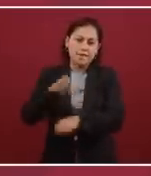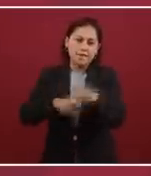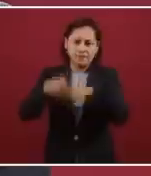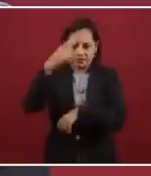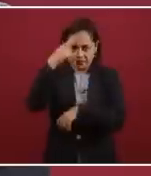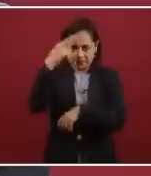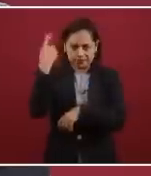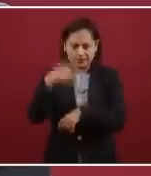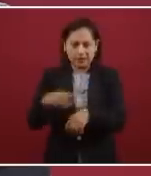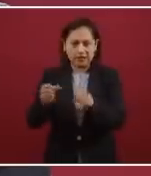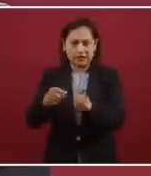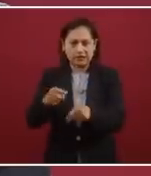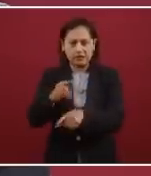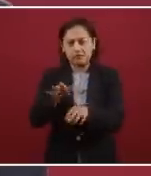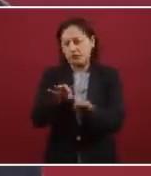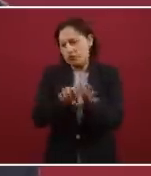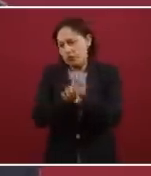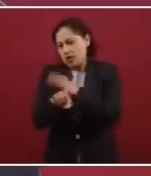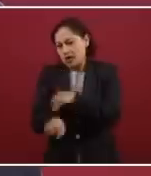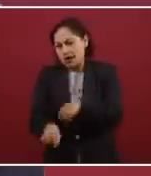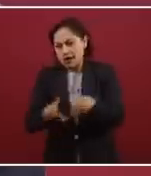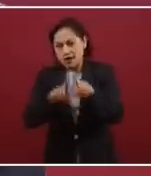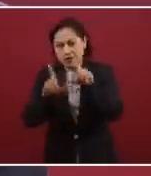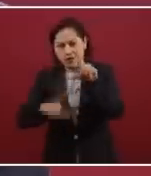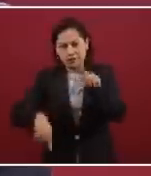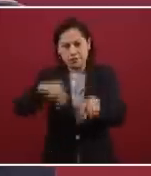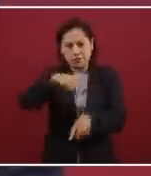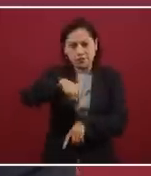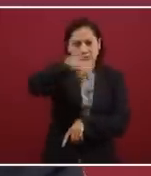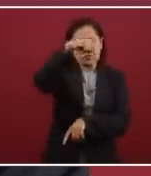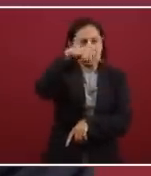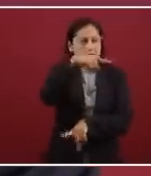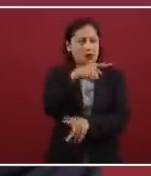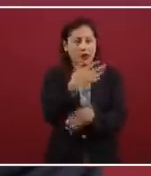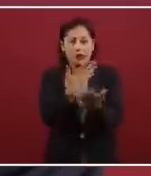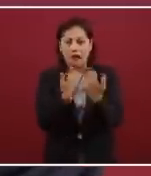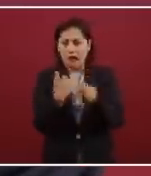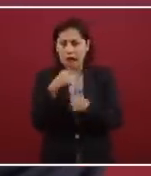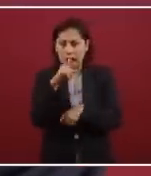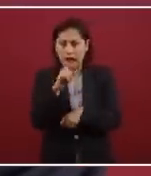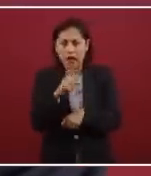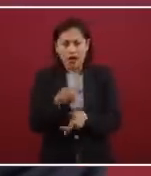norte, donde no hay agua, o para